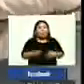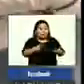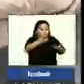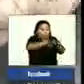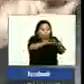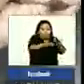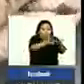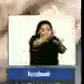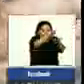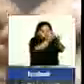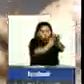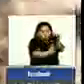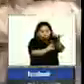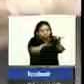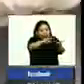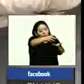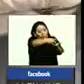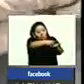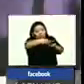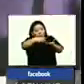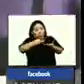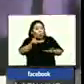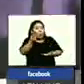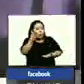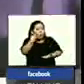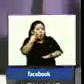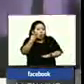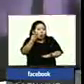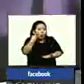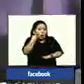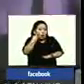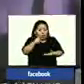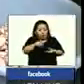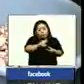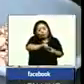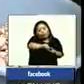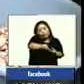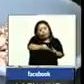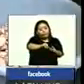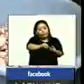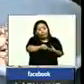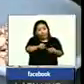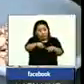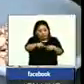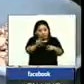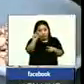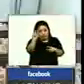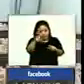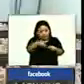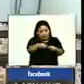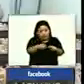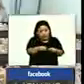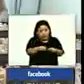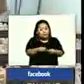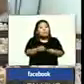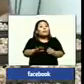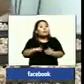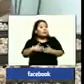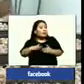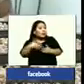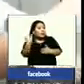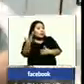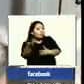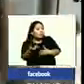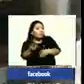Posteriormente, es extraída de manera delicada de su corteza. Luego, es